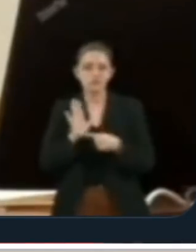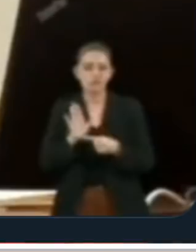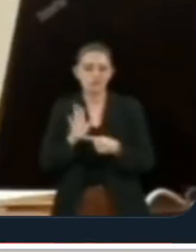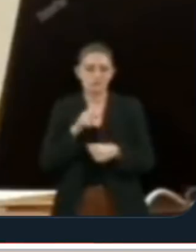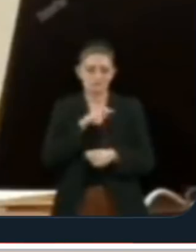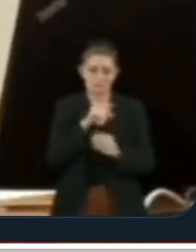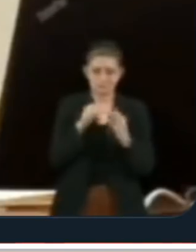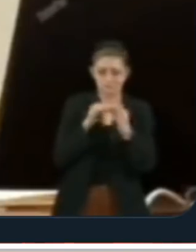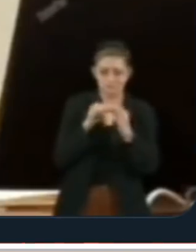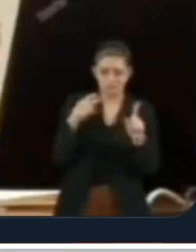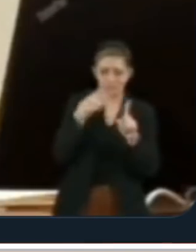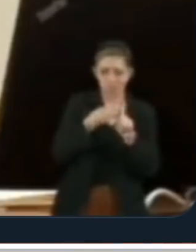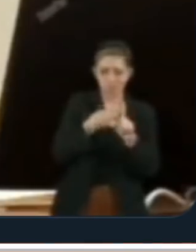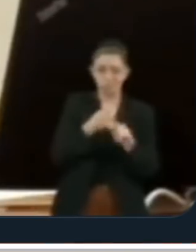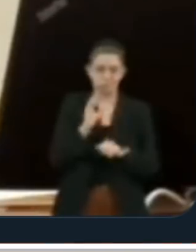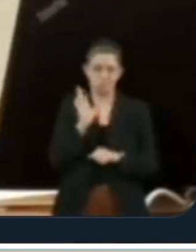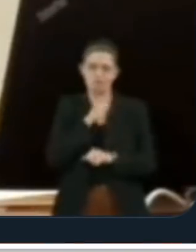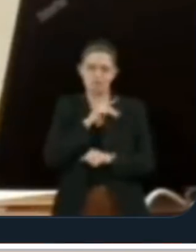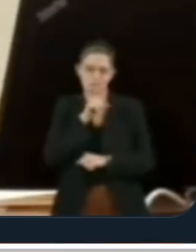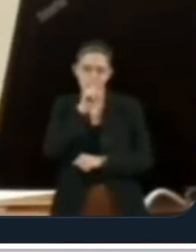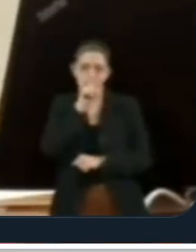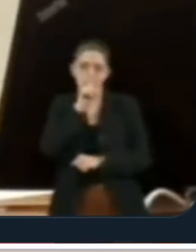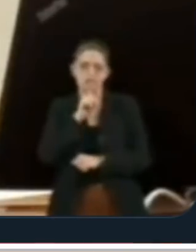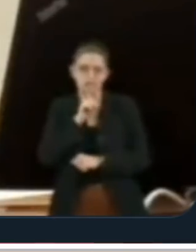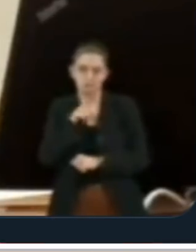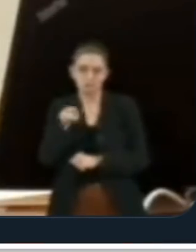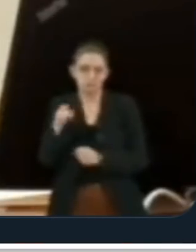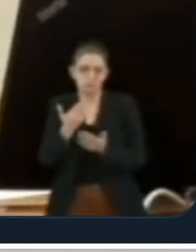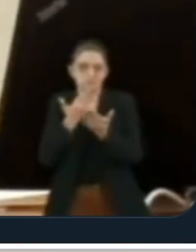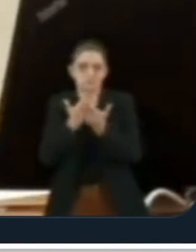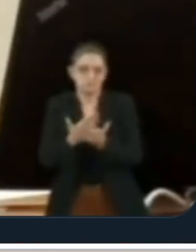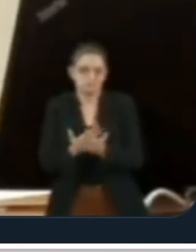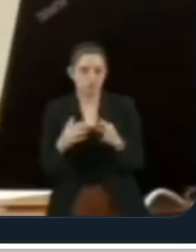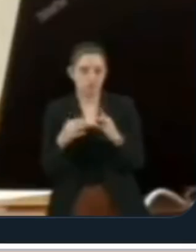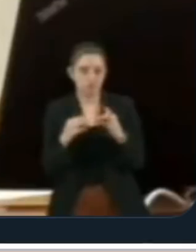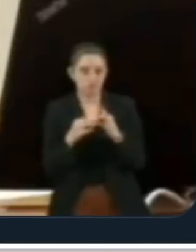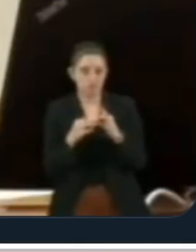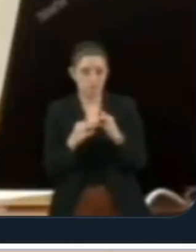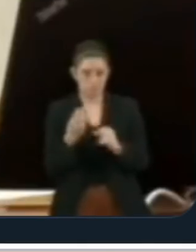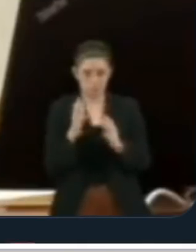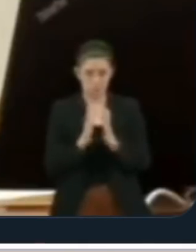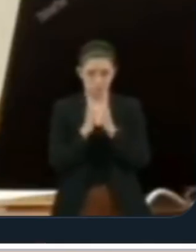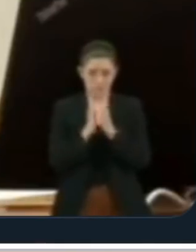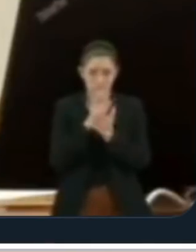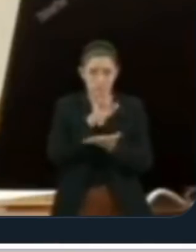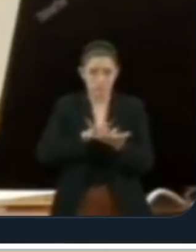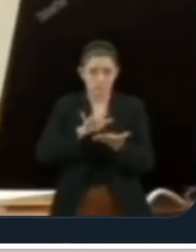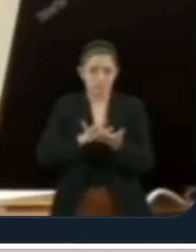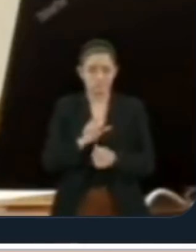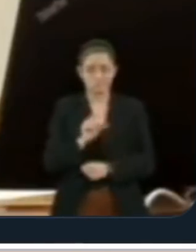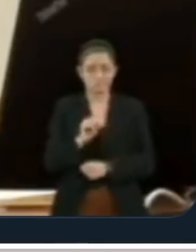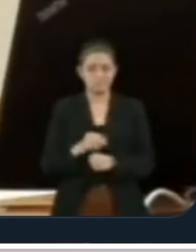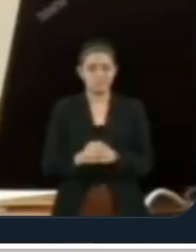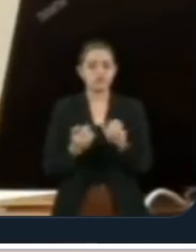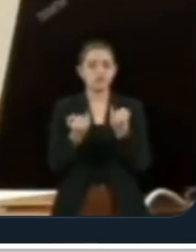estrategias que, sin lugar a dudas, implican un desapego democrático muy importante y constituyen, como se ha dicho